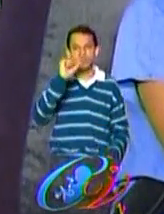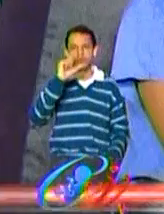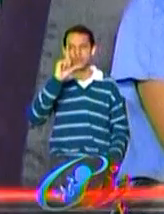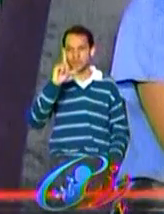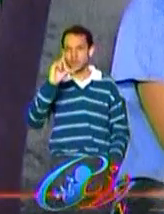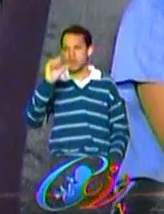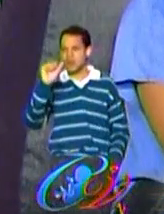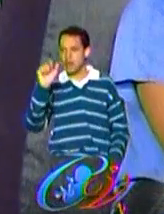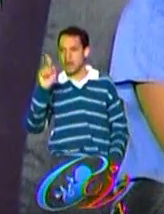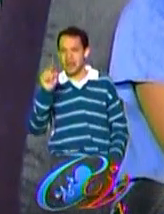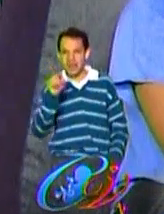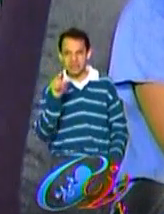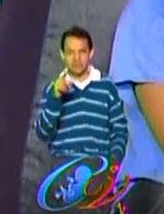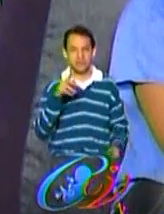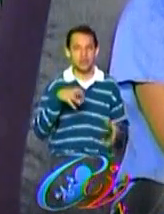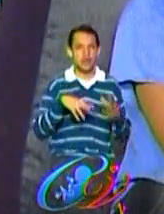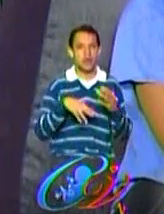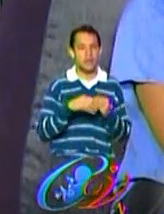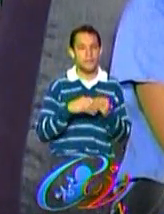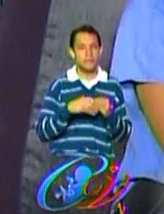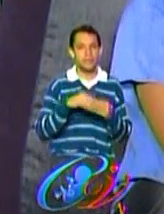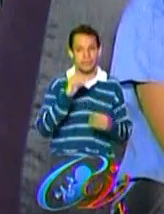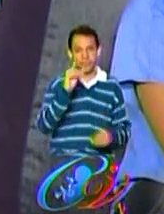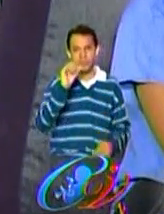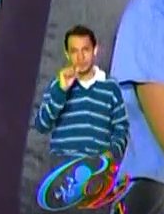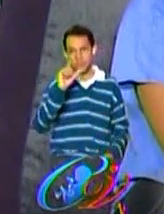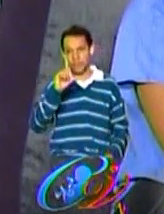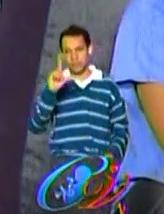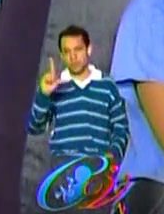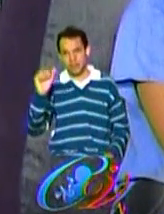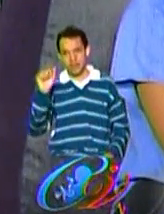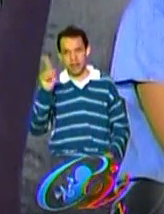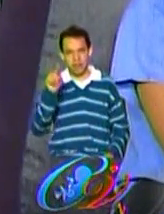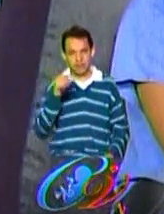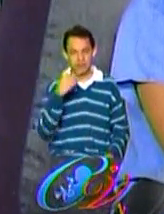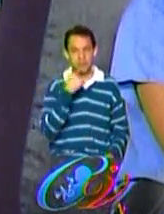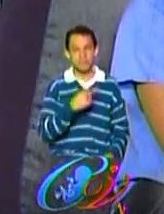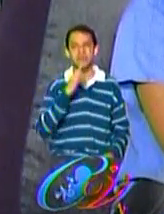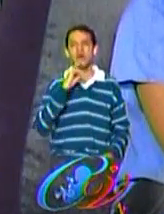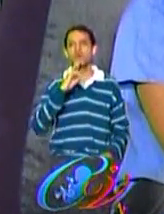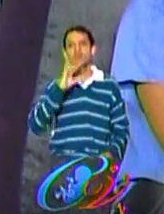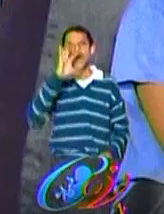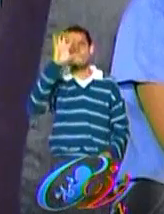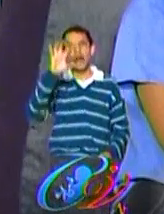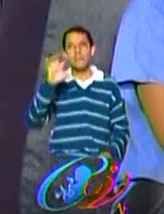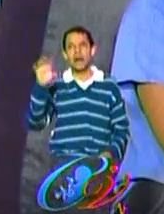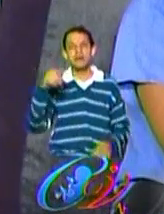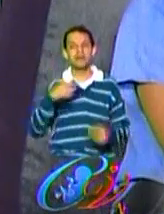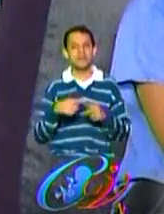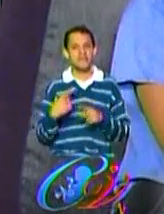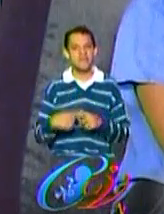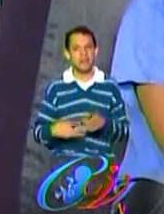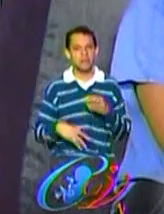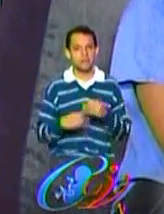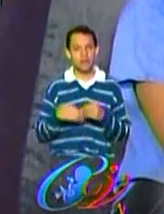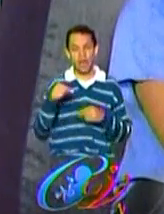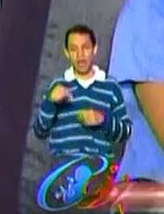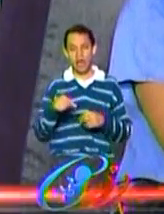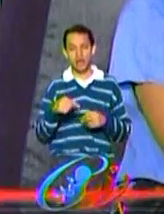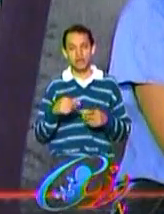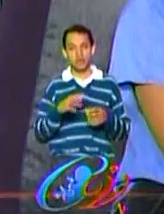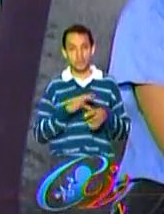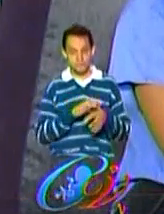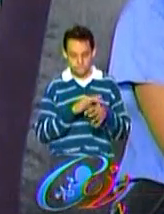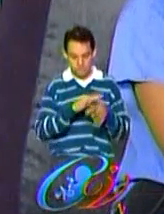Unidos, y básicamente tuve la oportunidad de rotar en un hospital con un doctor que se llama